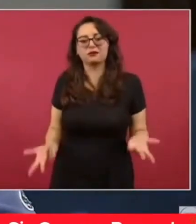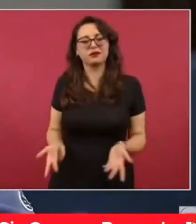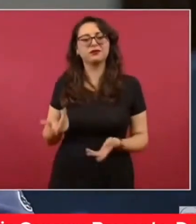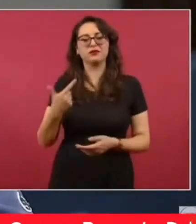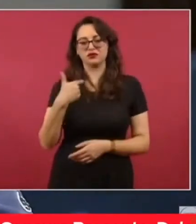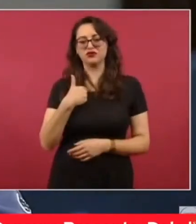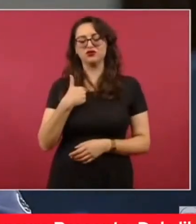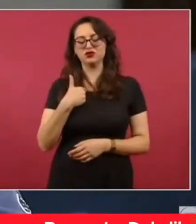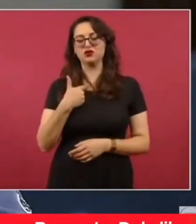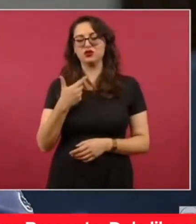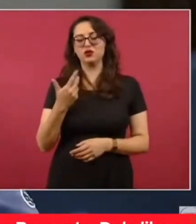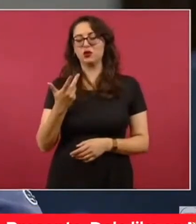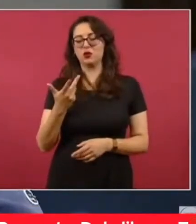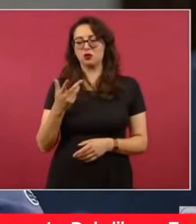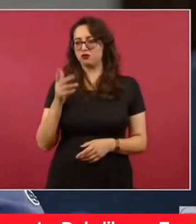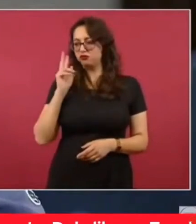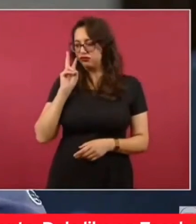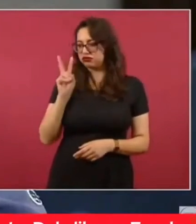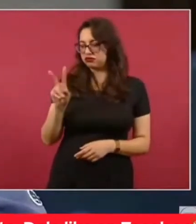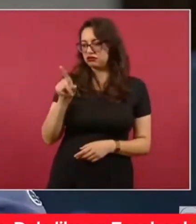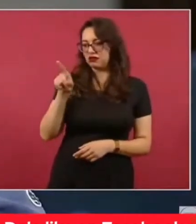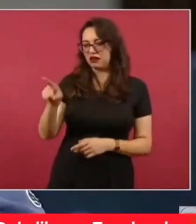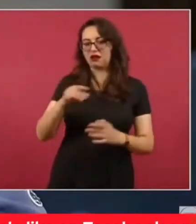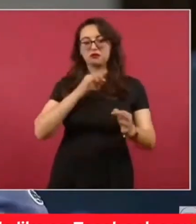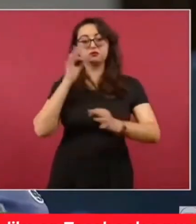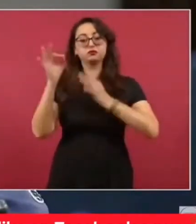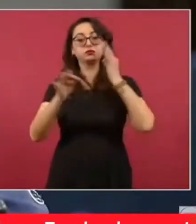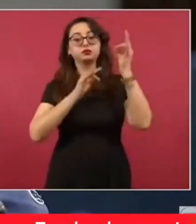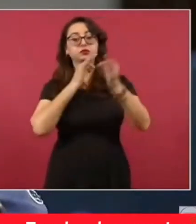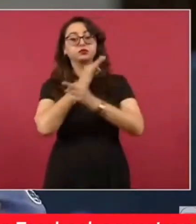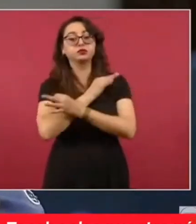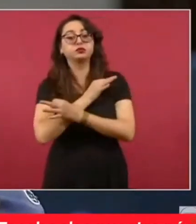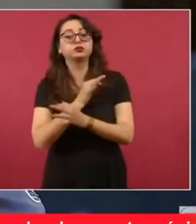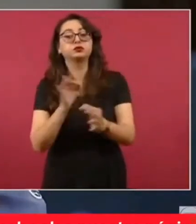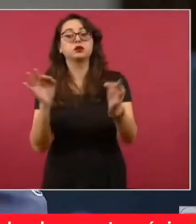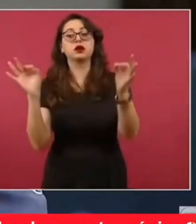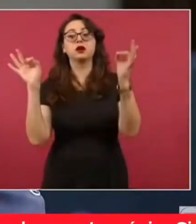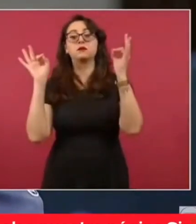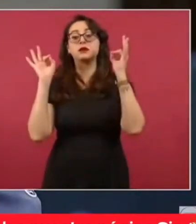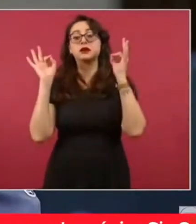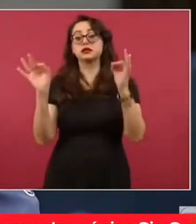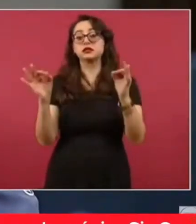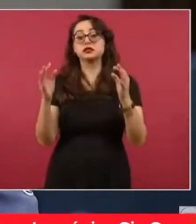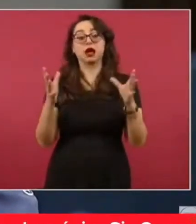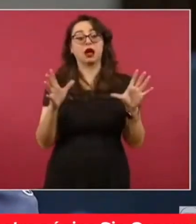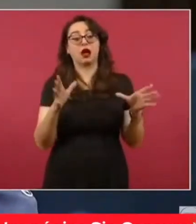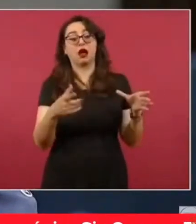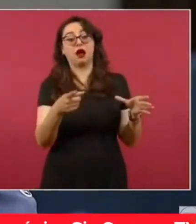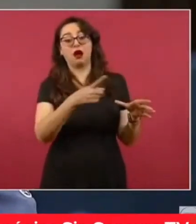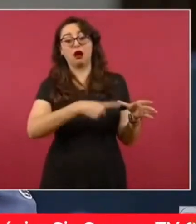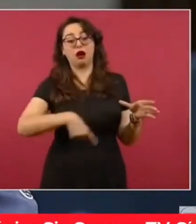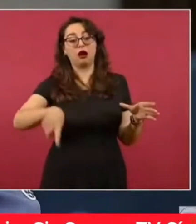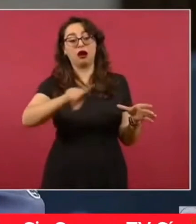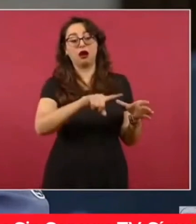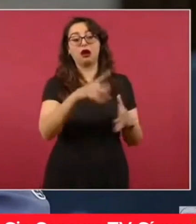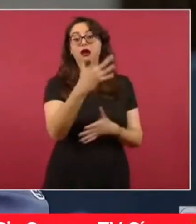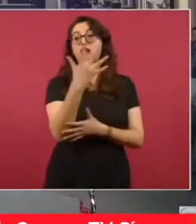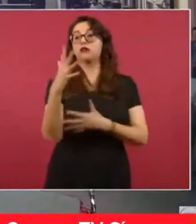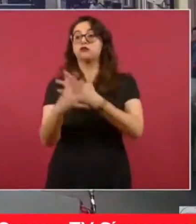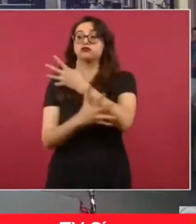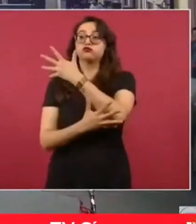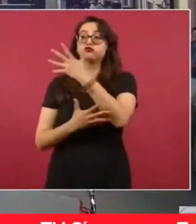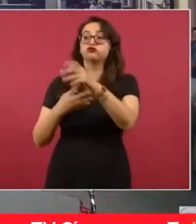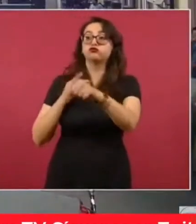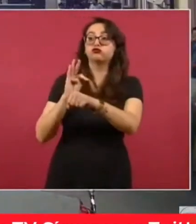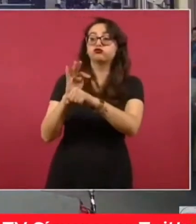en donde anuncian que brindó una rueda de prensa para detallar lo logrado en seis meses de